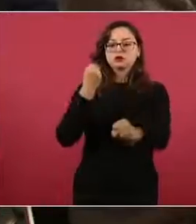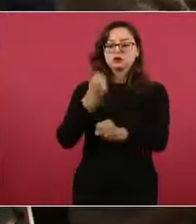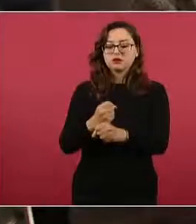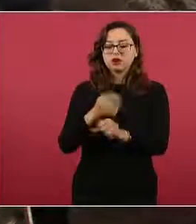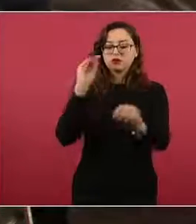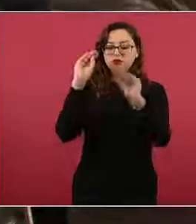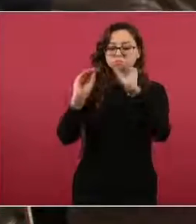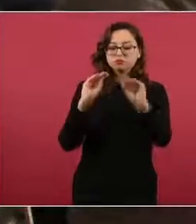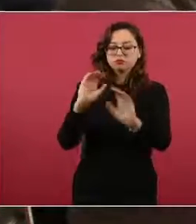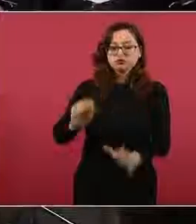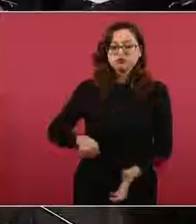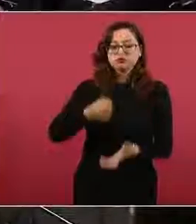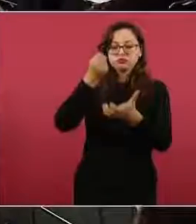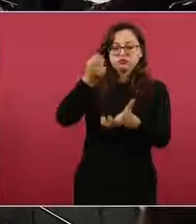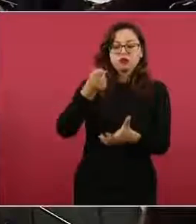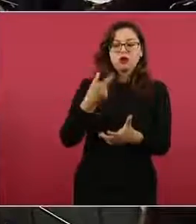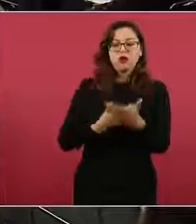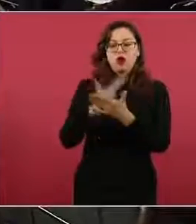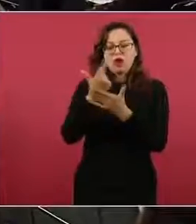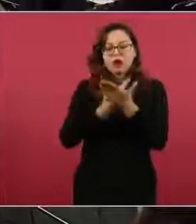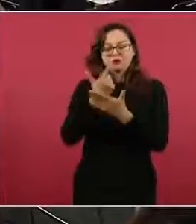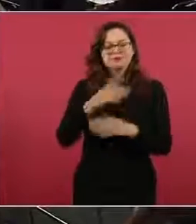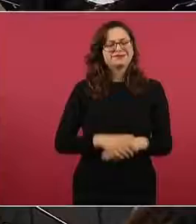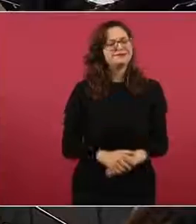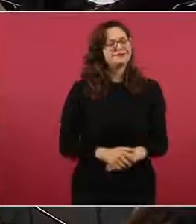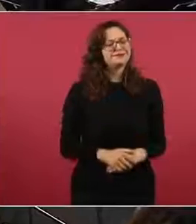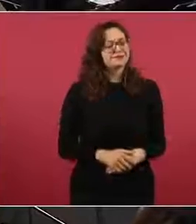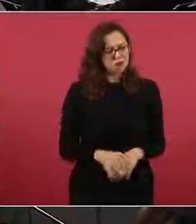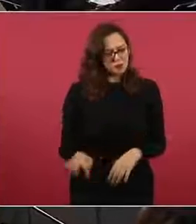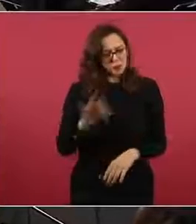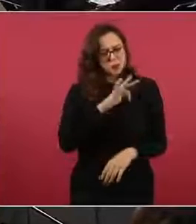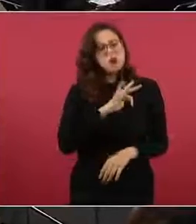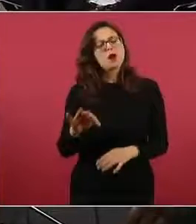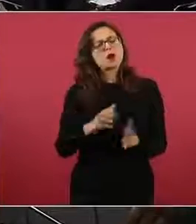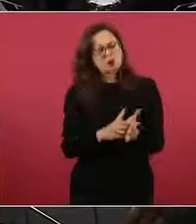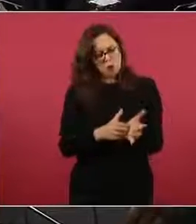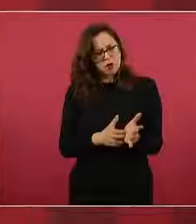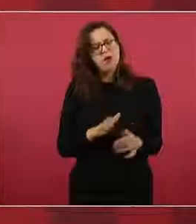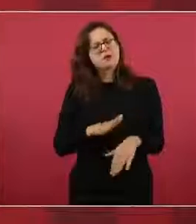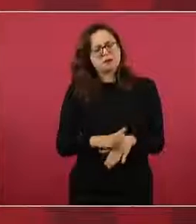Sí, sí hay siempre